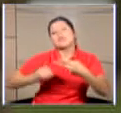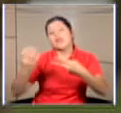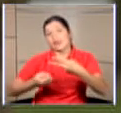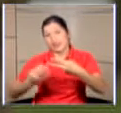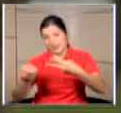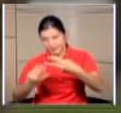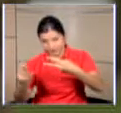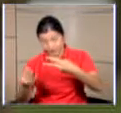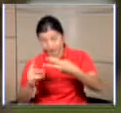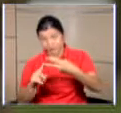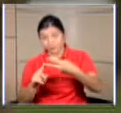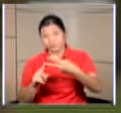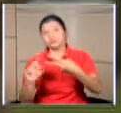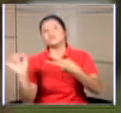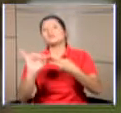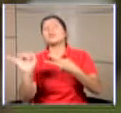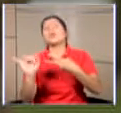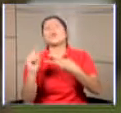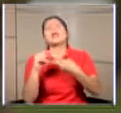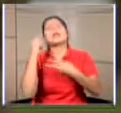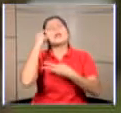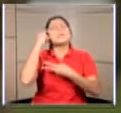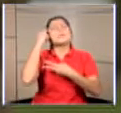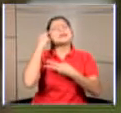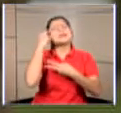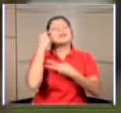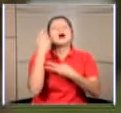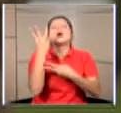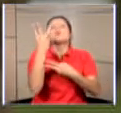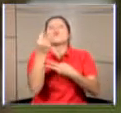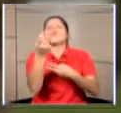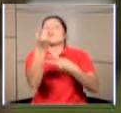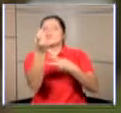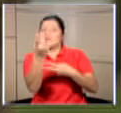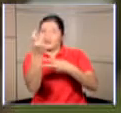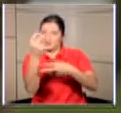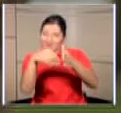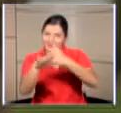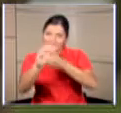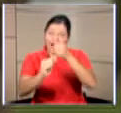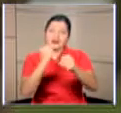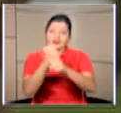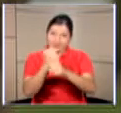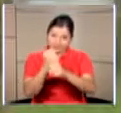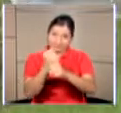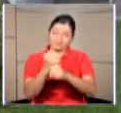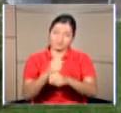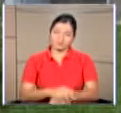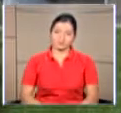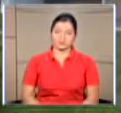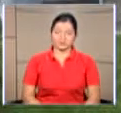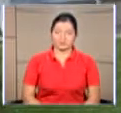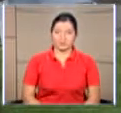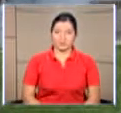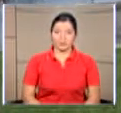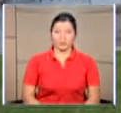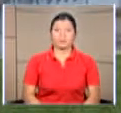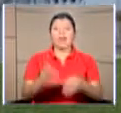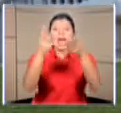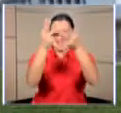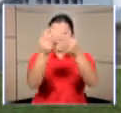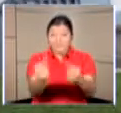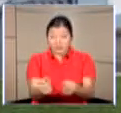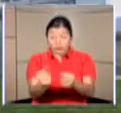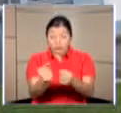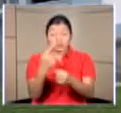e igualmente de una vez se hace la proyección sobre los faltantes que va a tener el gobierno durante ese periodo, que es un año. El presupuesto para